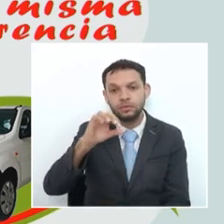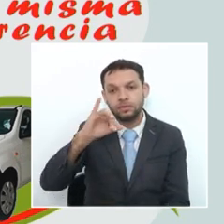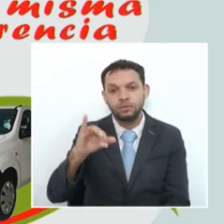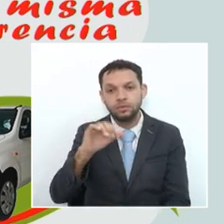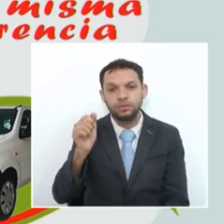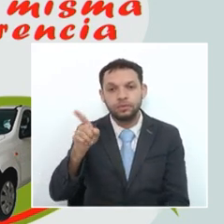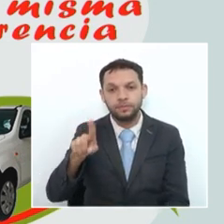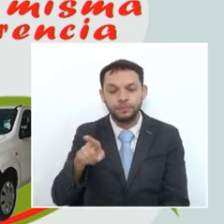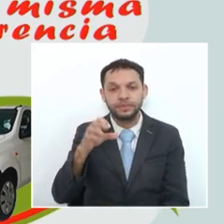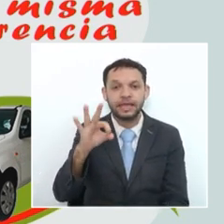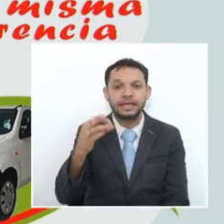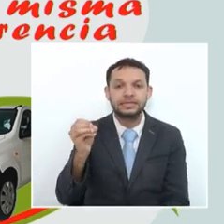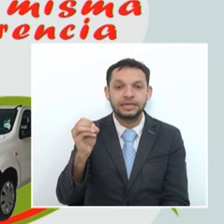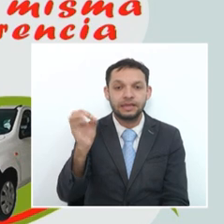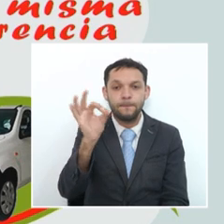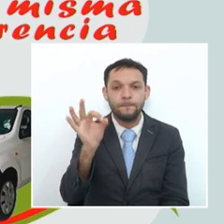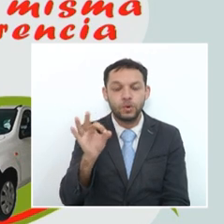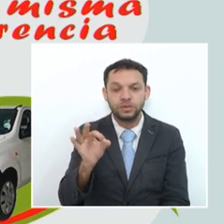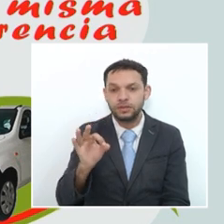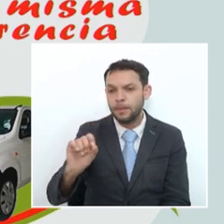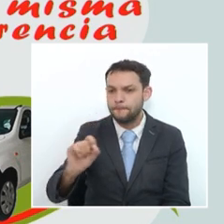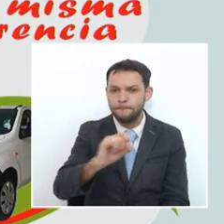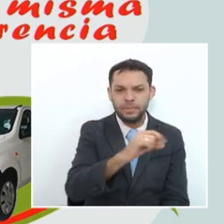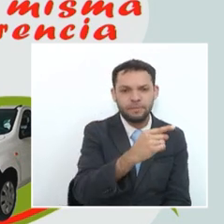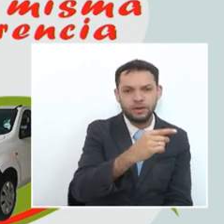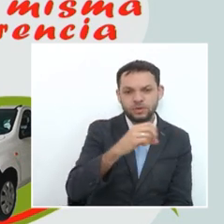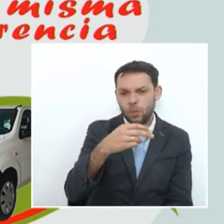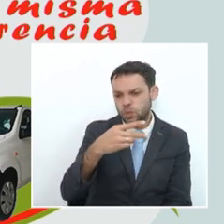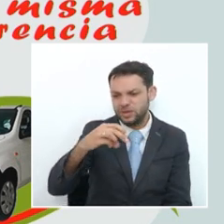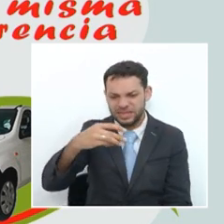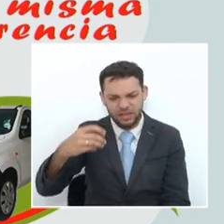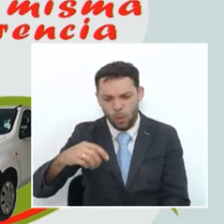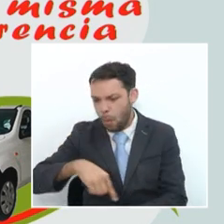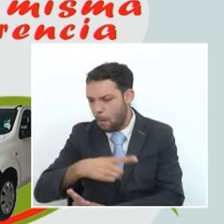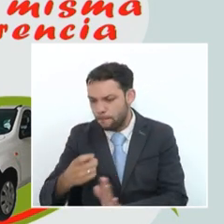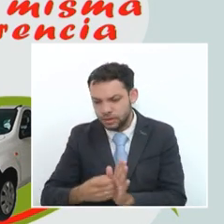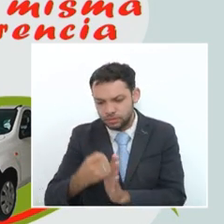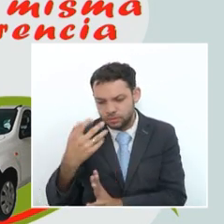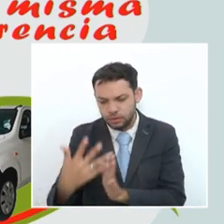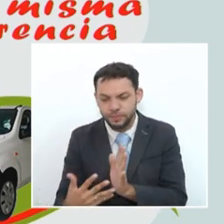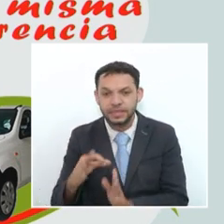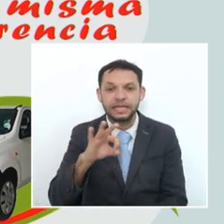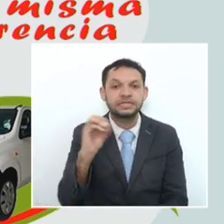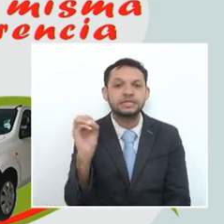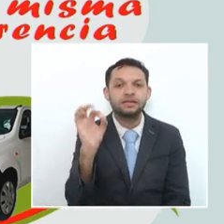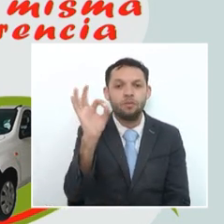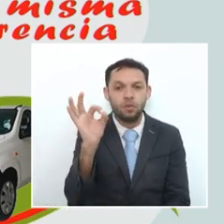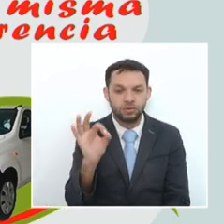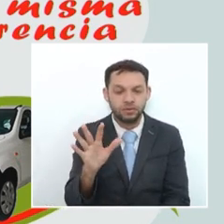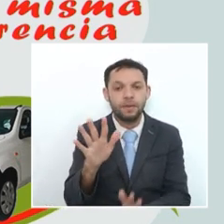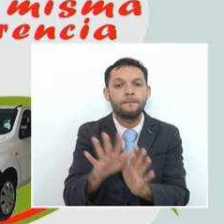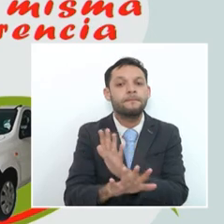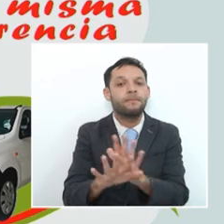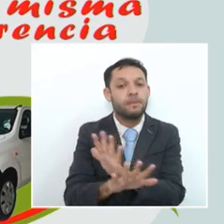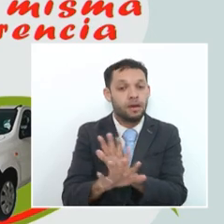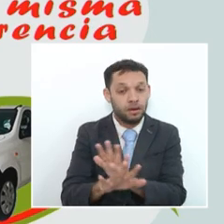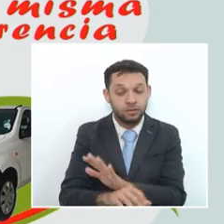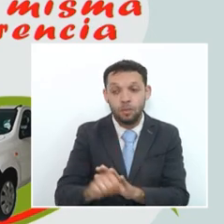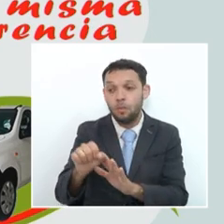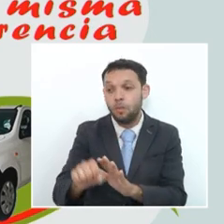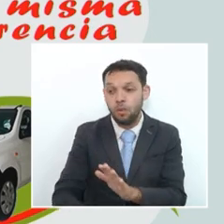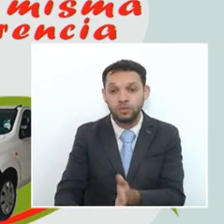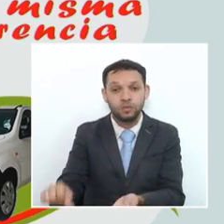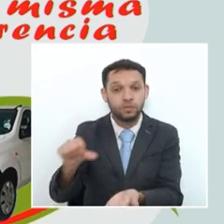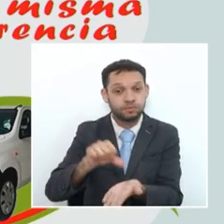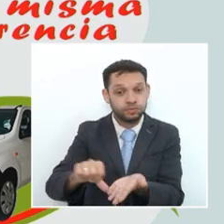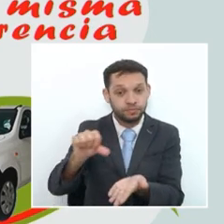de descuento desde el primer producto hasta el último. Es una locura. 30% de descuento, eso es más de lo